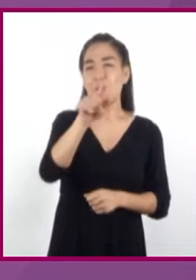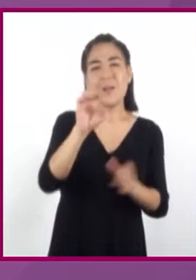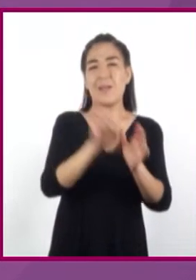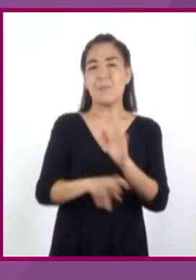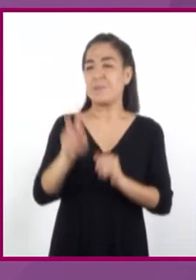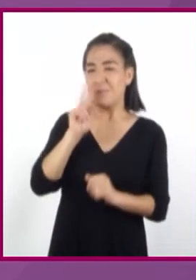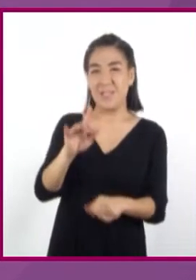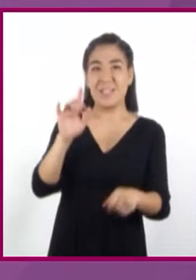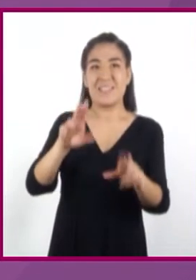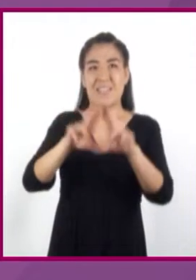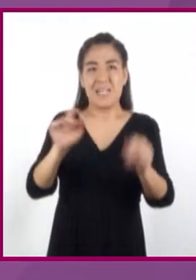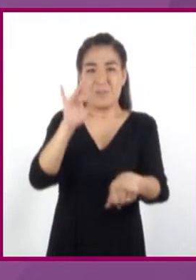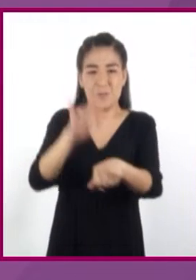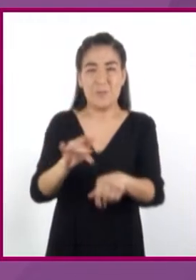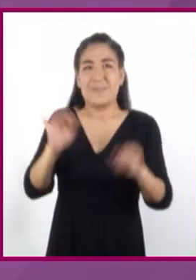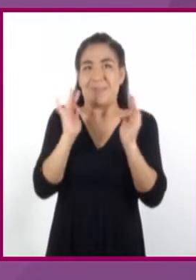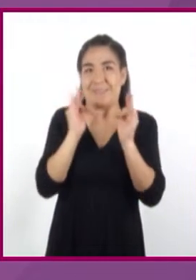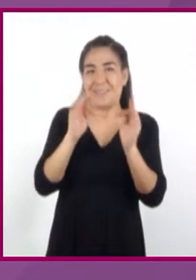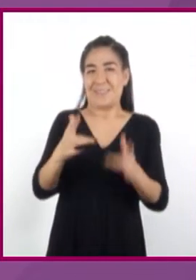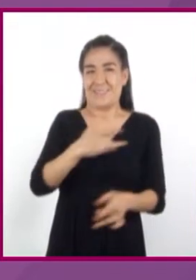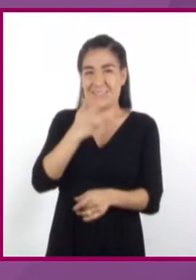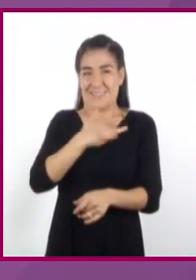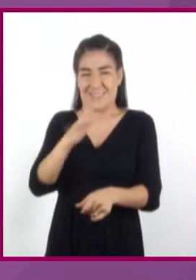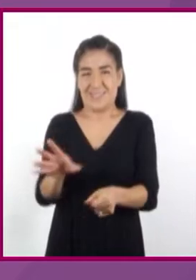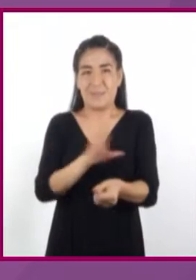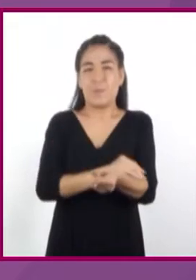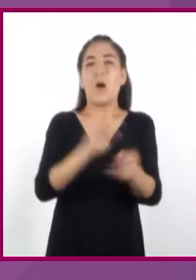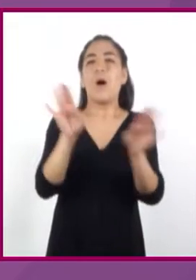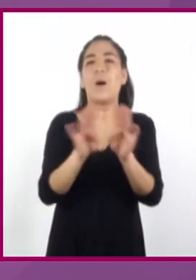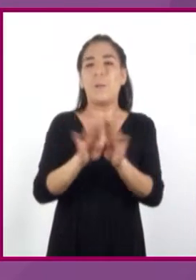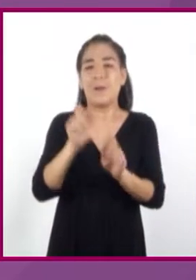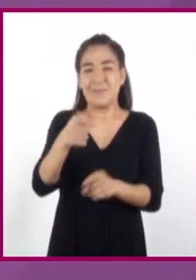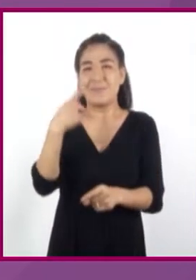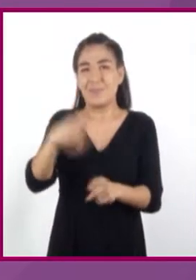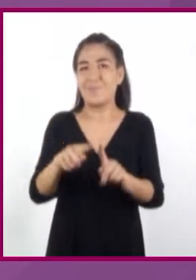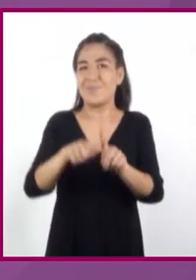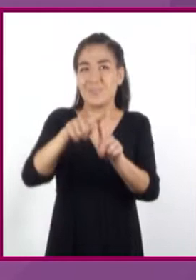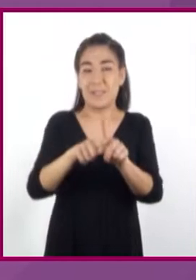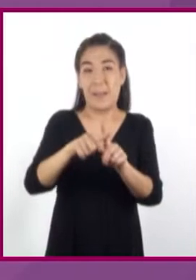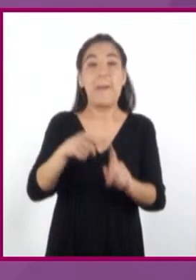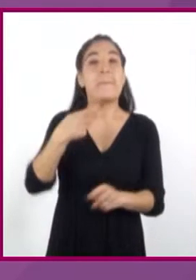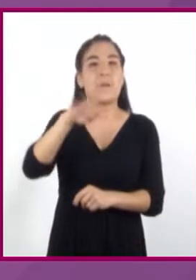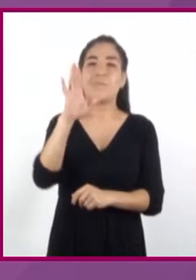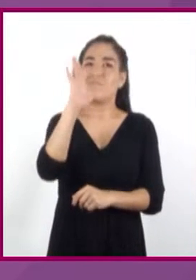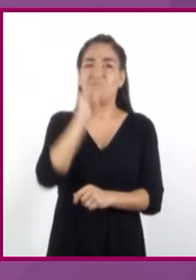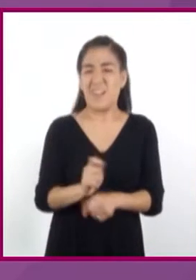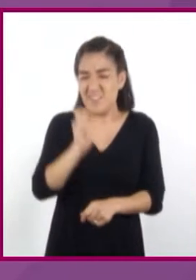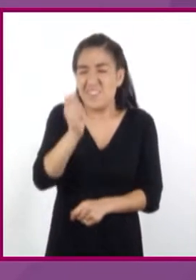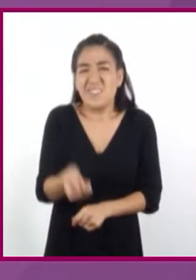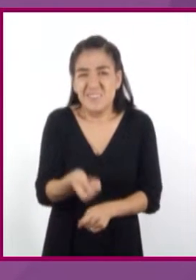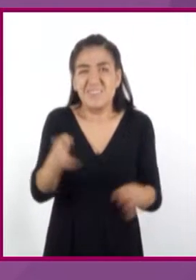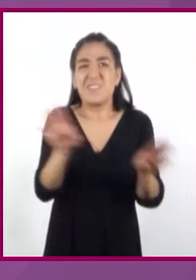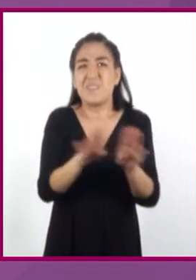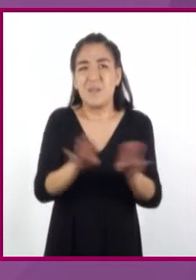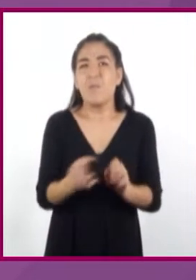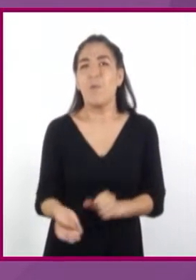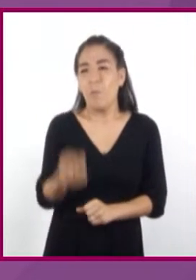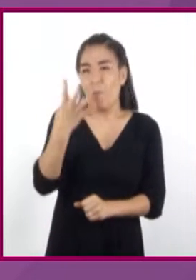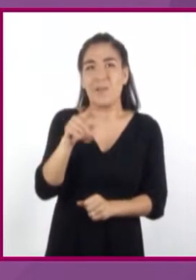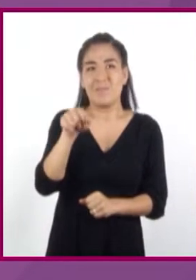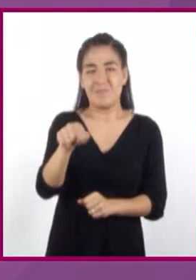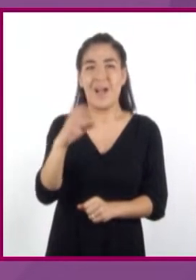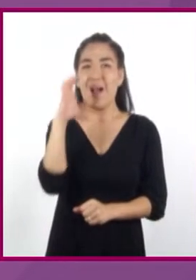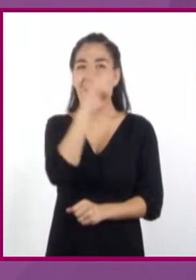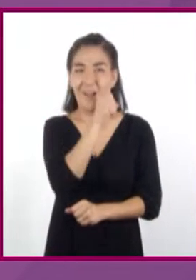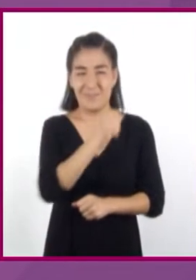hielo, sentirás el frío, es decir, tendrás una percepción de su temperatura, pero no podrás conocer exactamente la cantidad de calor que